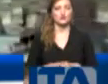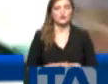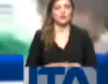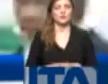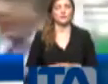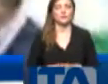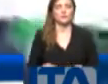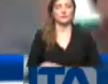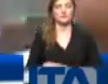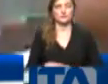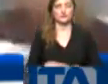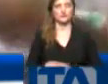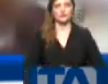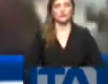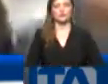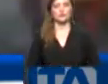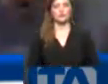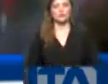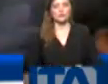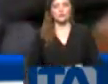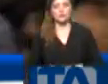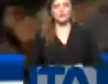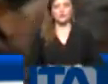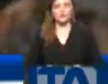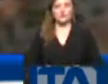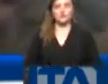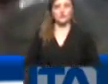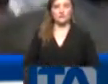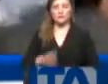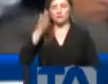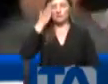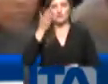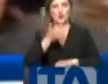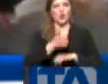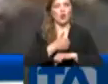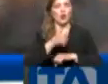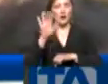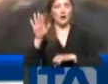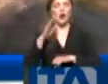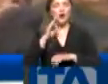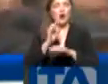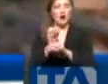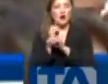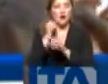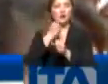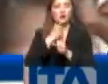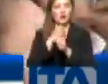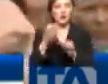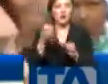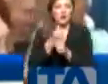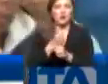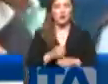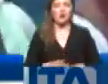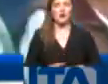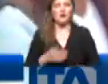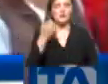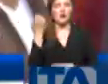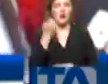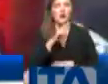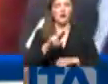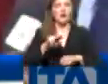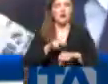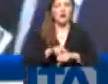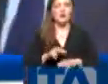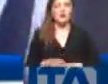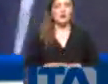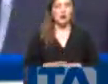las autoridades gubernamentales. Bueno, sabemos que obligatoriamente este trabajo se tiene que realizar porque es una emergencia nacional,